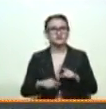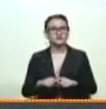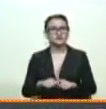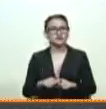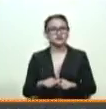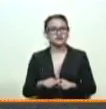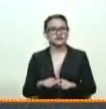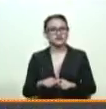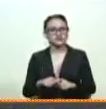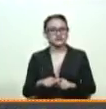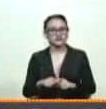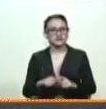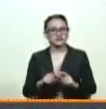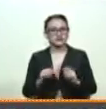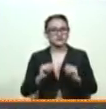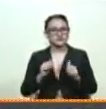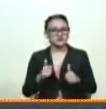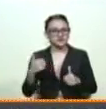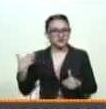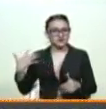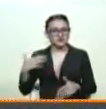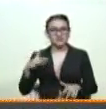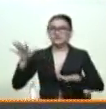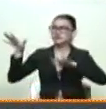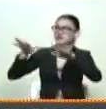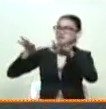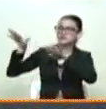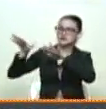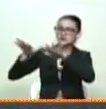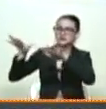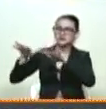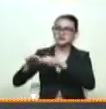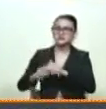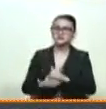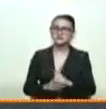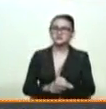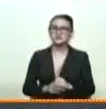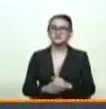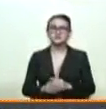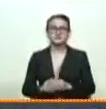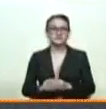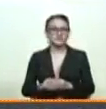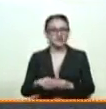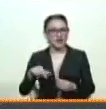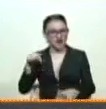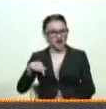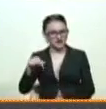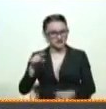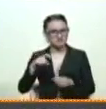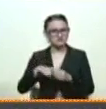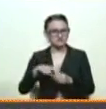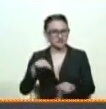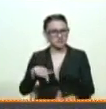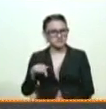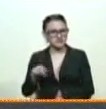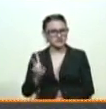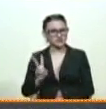han registrado desde el exterior, que se han registrado aquí adentro en el